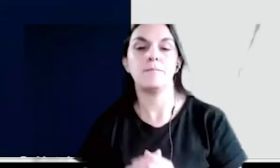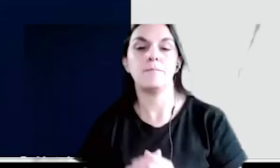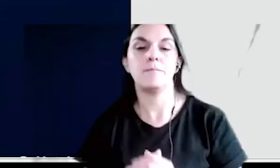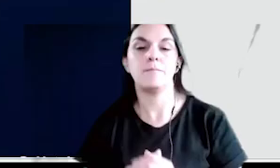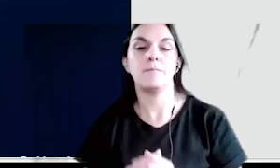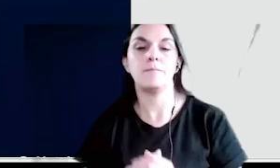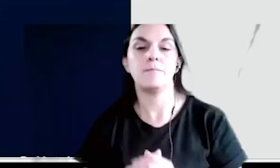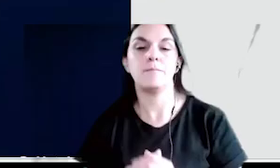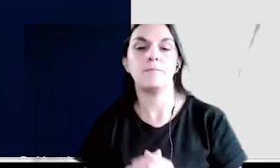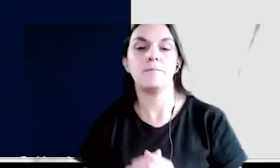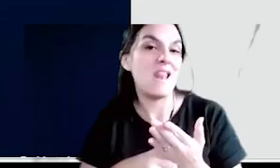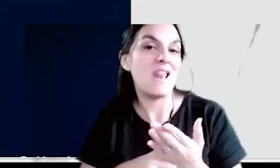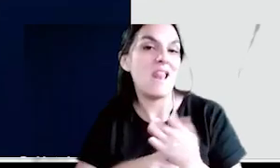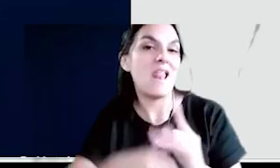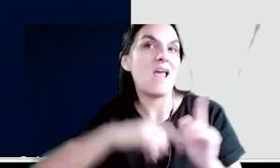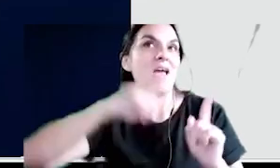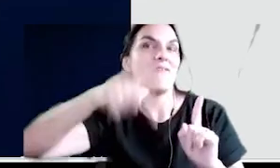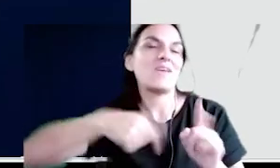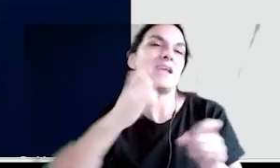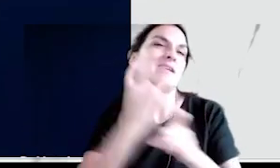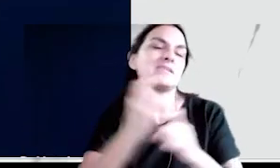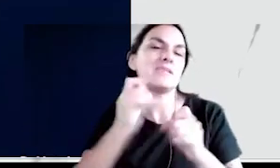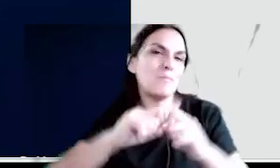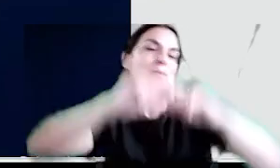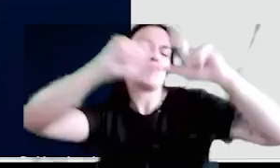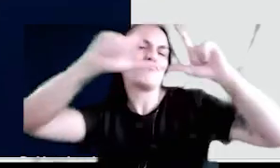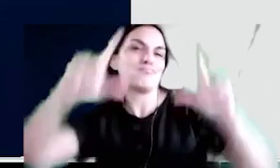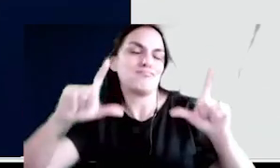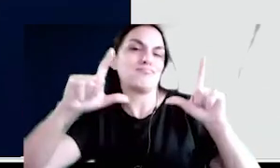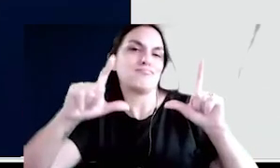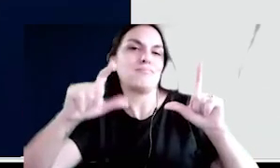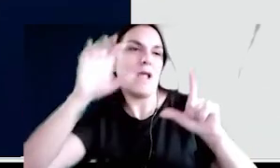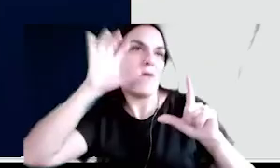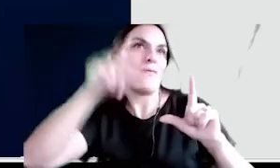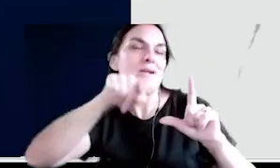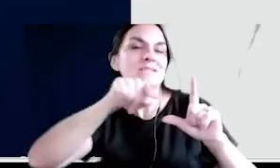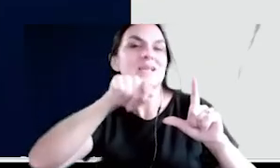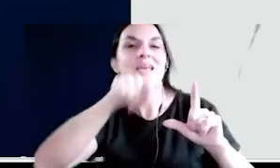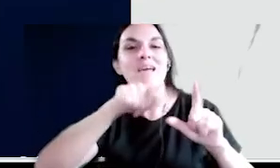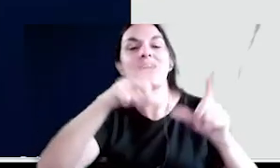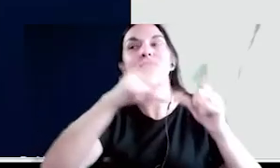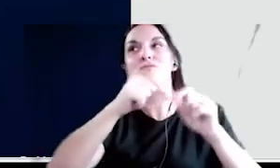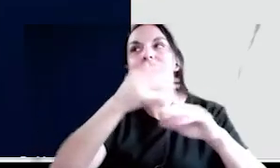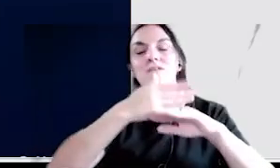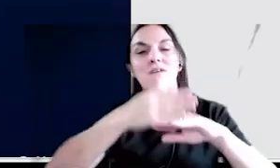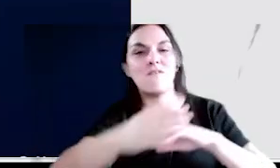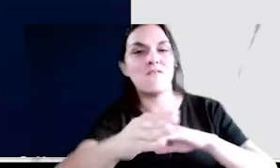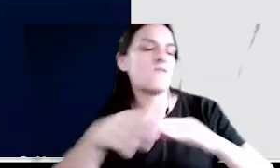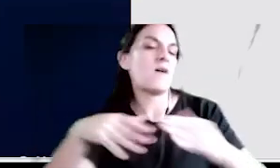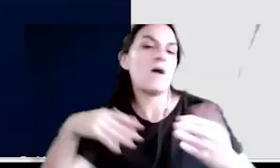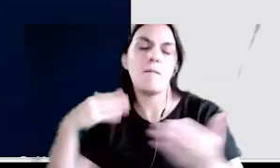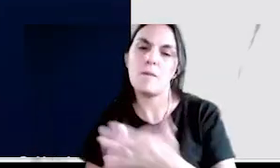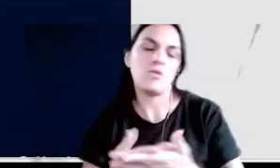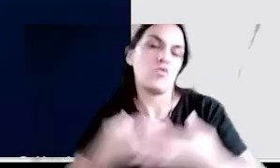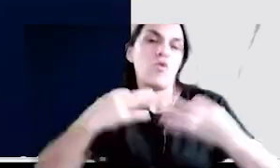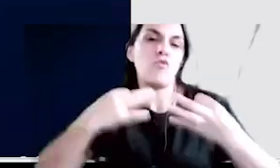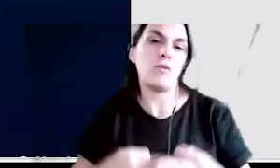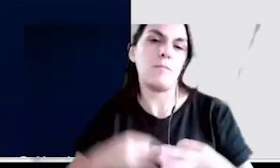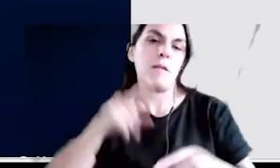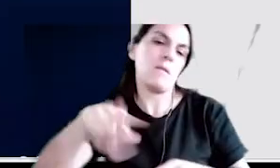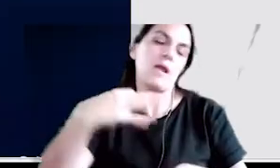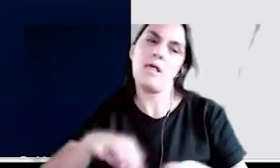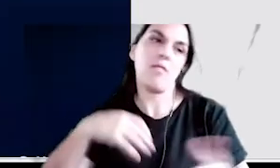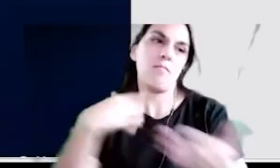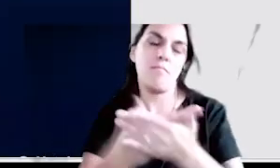de contribuyentes, se va a hacer un recordatorio por falta de presentación y recién a partir de esa fecha se va a hacer la intimación para que el contribuyente presente.